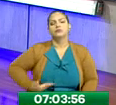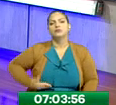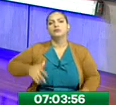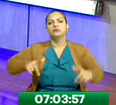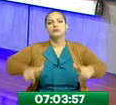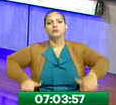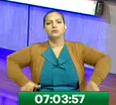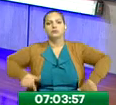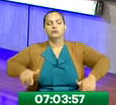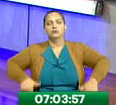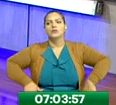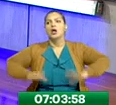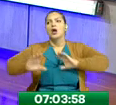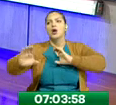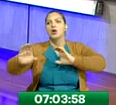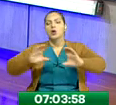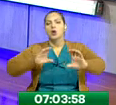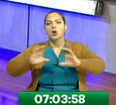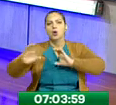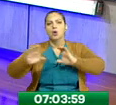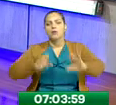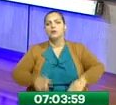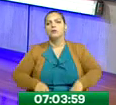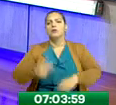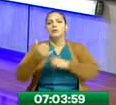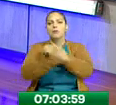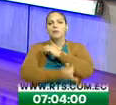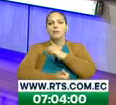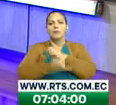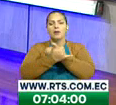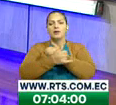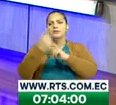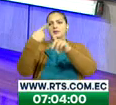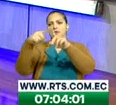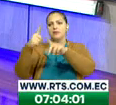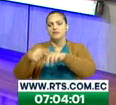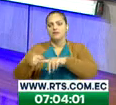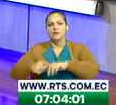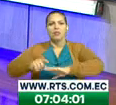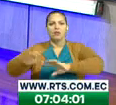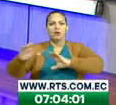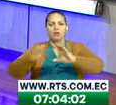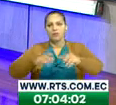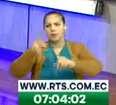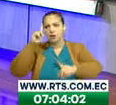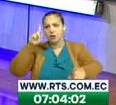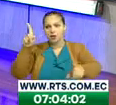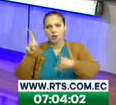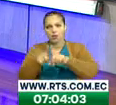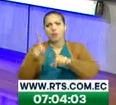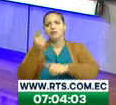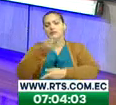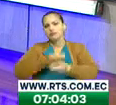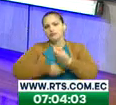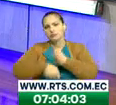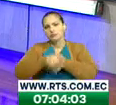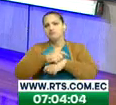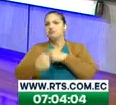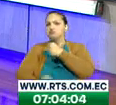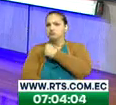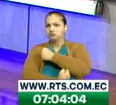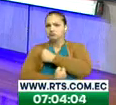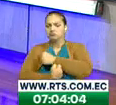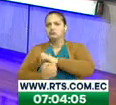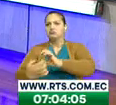cooperación en causas de interés común con países que participan en el Foro Económico Mundial de Davos, Suiza. Además, el